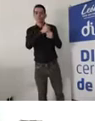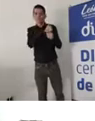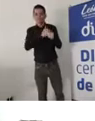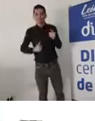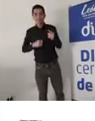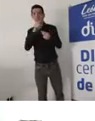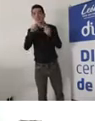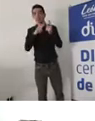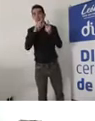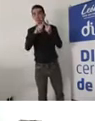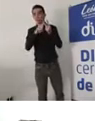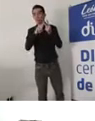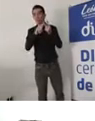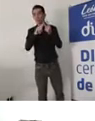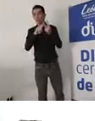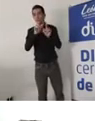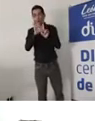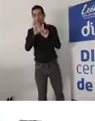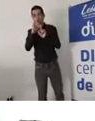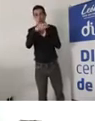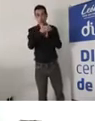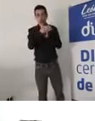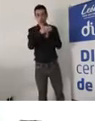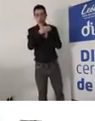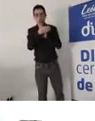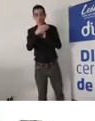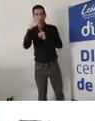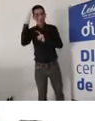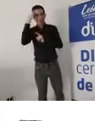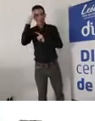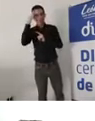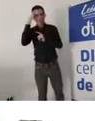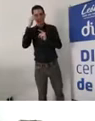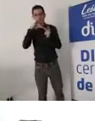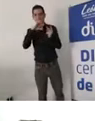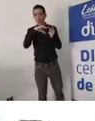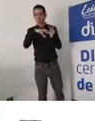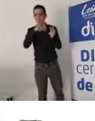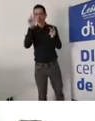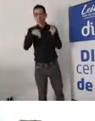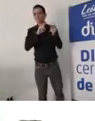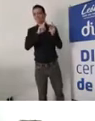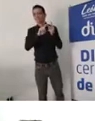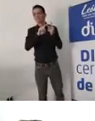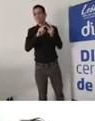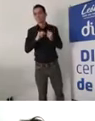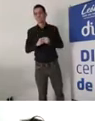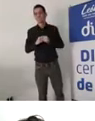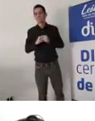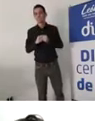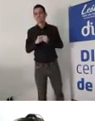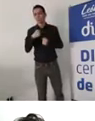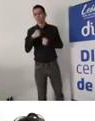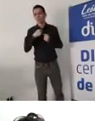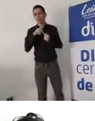en algunas ciudades capitales de América Latina y algunas como el caso de México. Les voy a contar un poco mi historia,